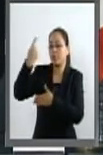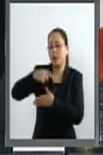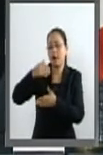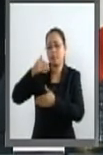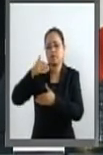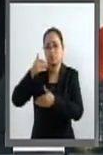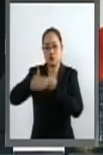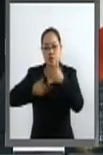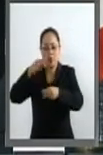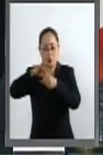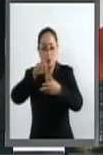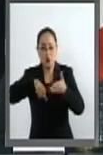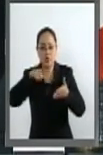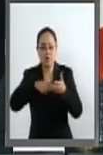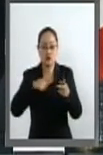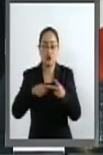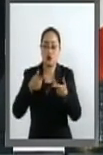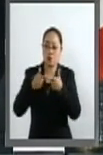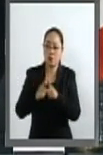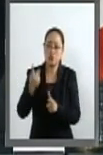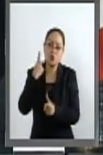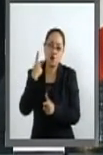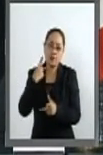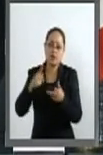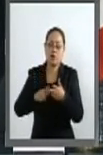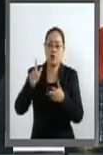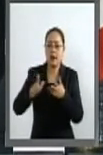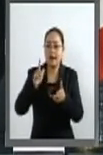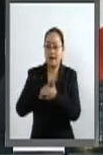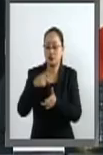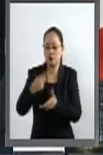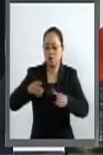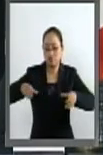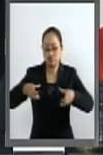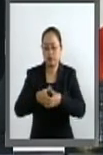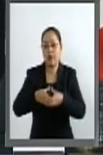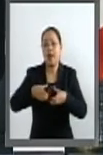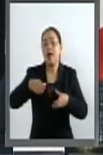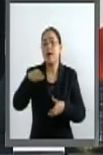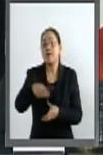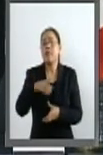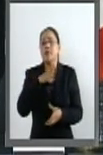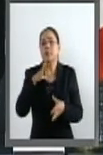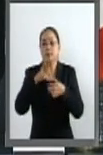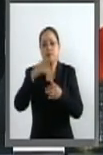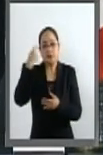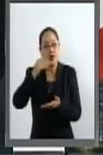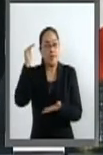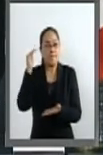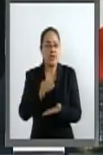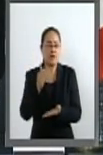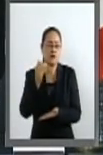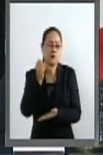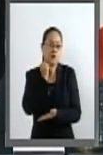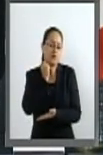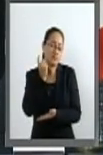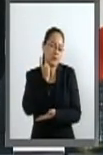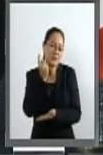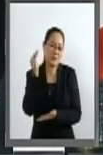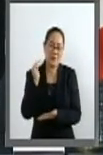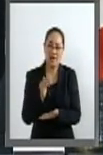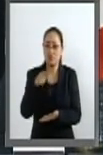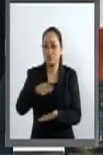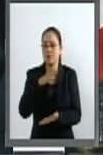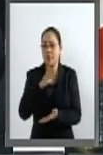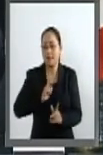Procedimientos Electorales, la Ley General de Partidos Políticos y la Ley Orgánica del Poder Judicial de la Federación en materia de reducción de legisladores federales se turna integran